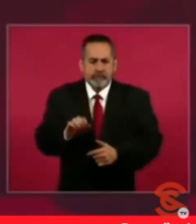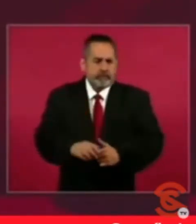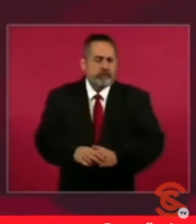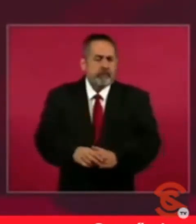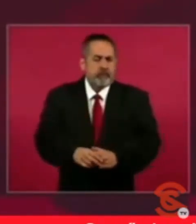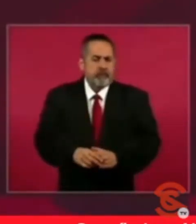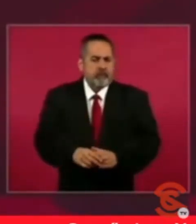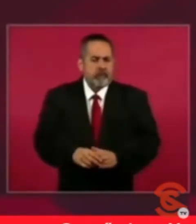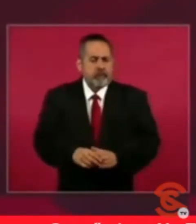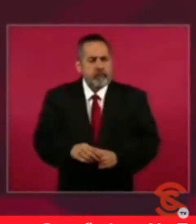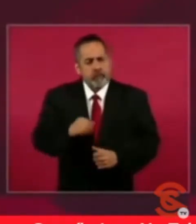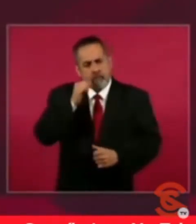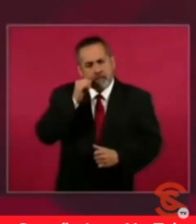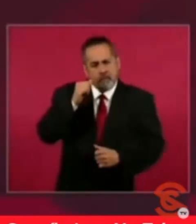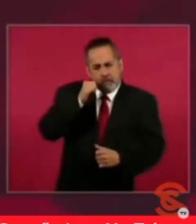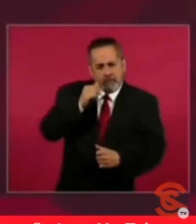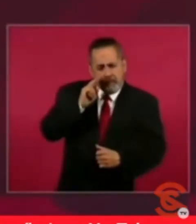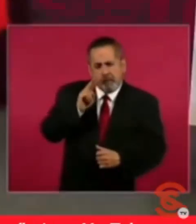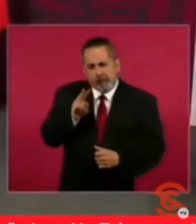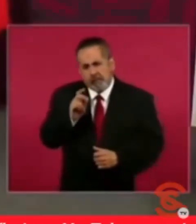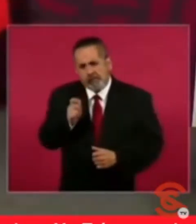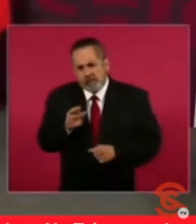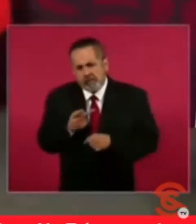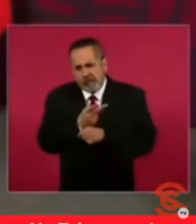Estuvimos pendientes